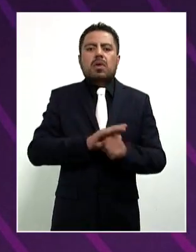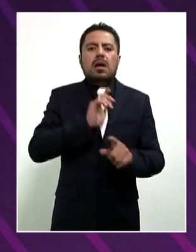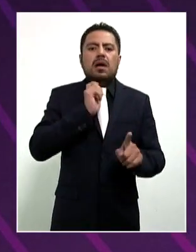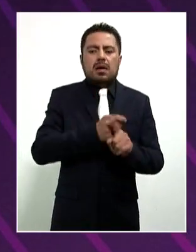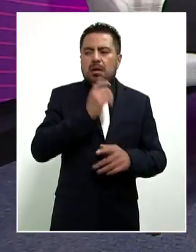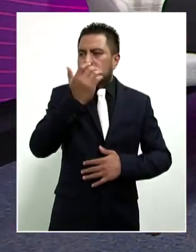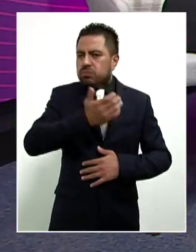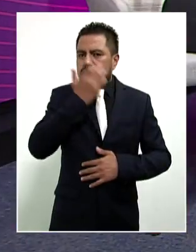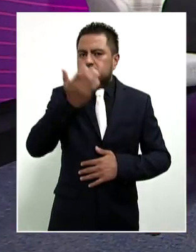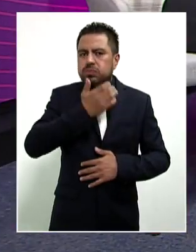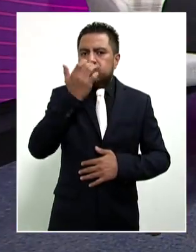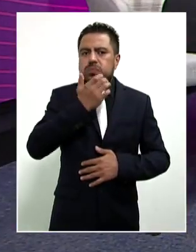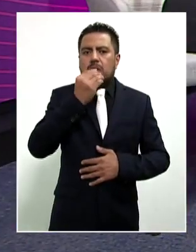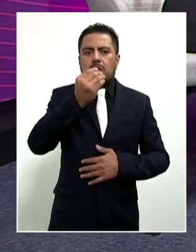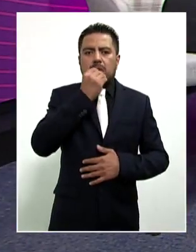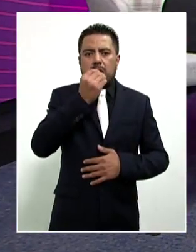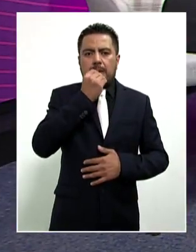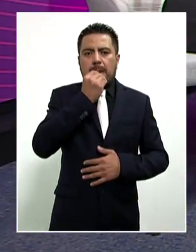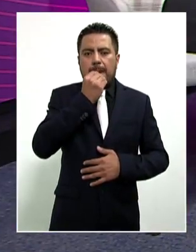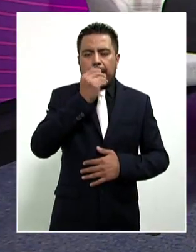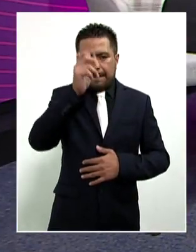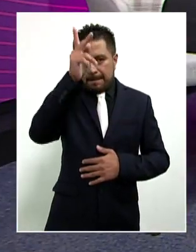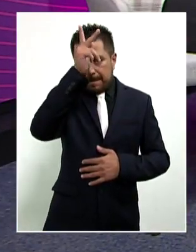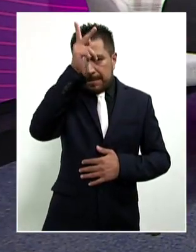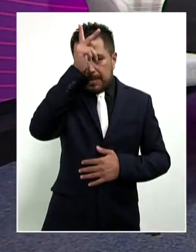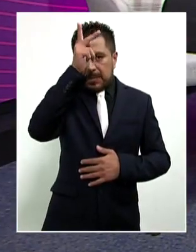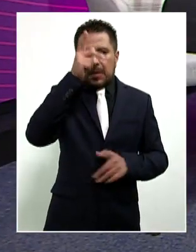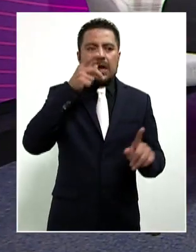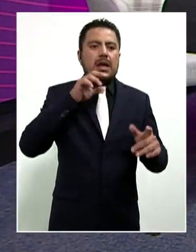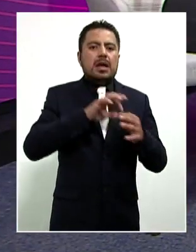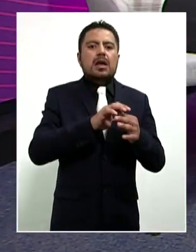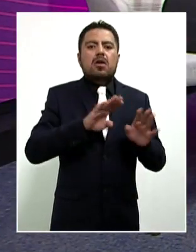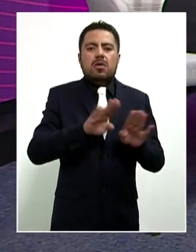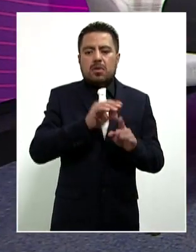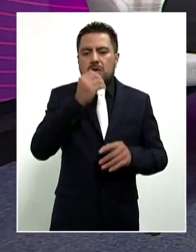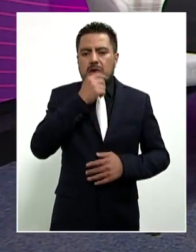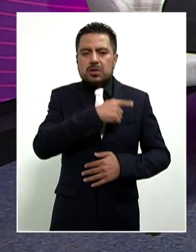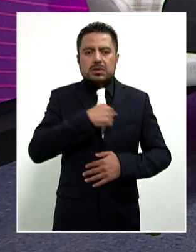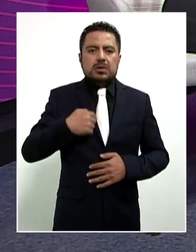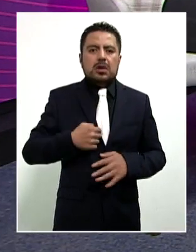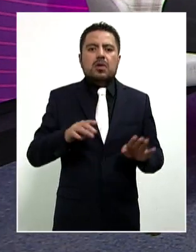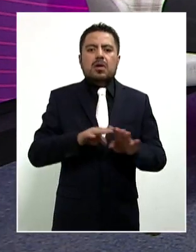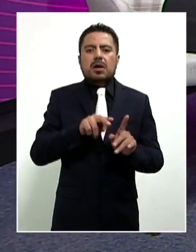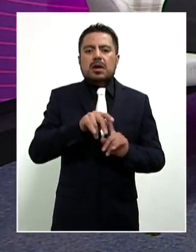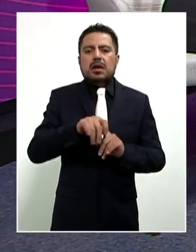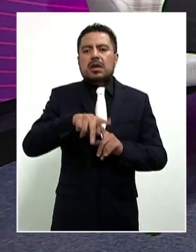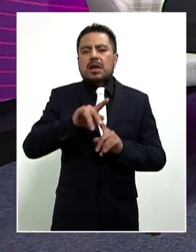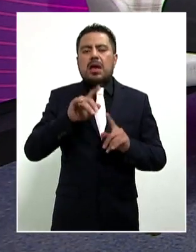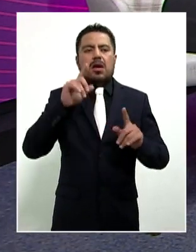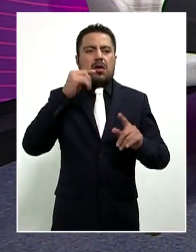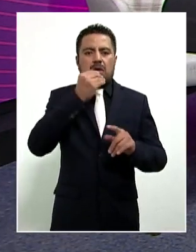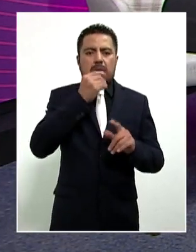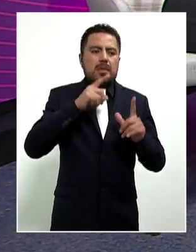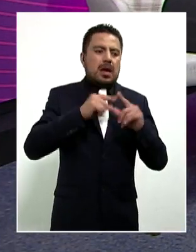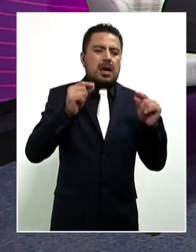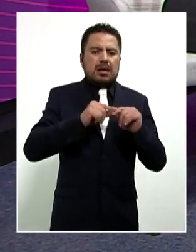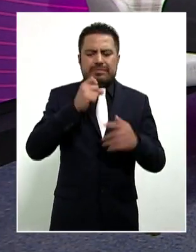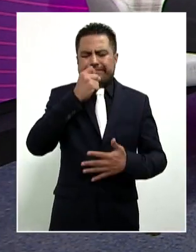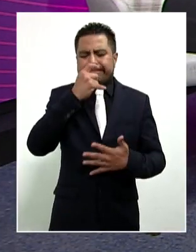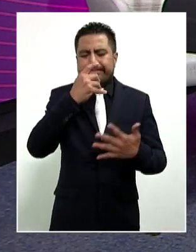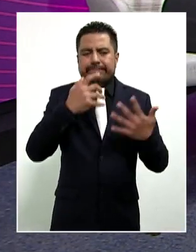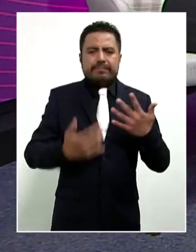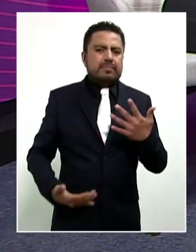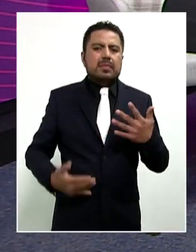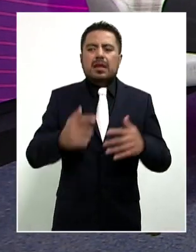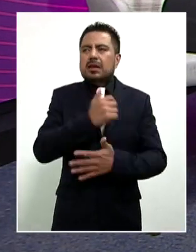la tradición de la comida peruana, que tiene que ver con la comida china, que tiene que ver con el Nikkei, con la comida japonesa, y etcétera, etcétera.